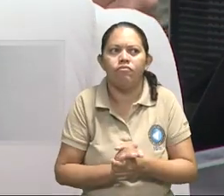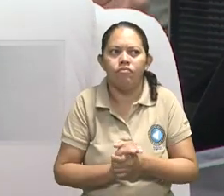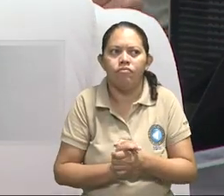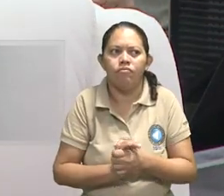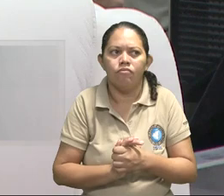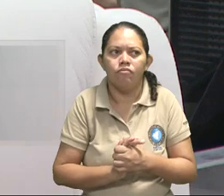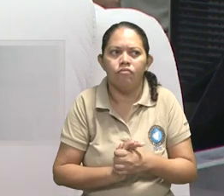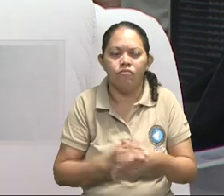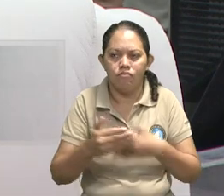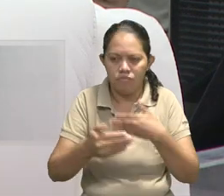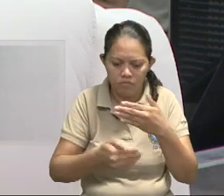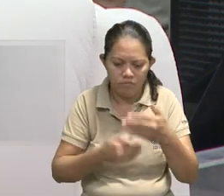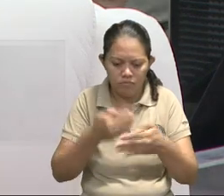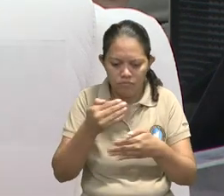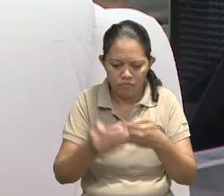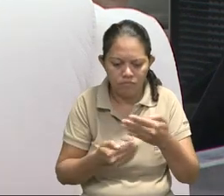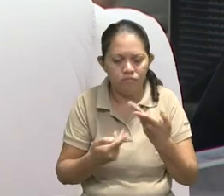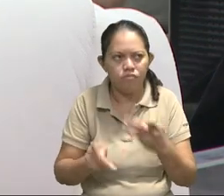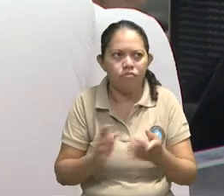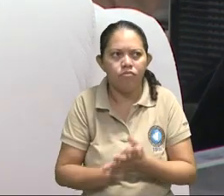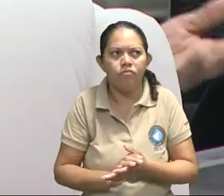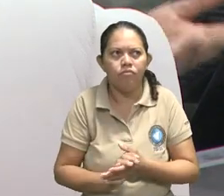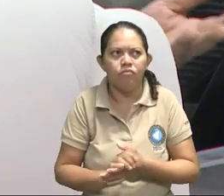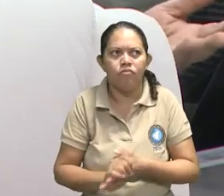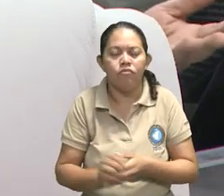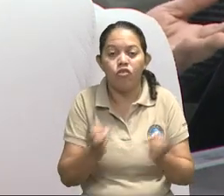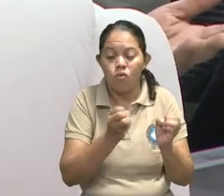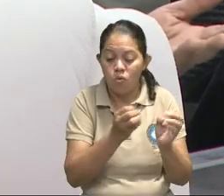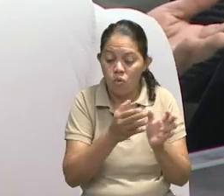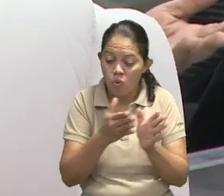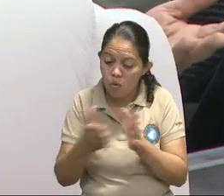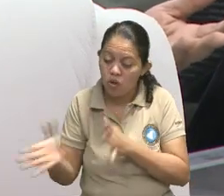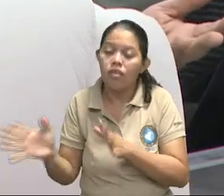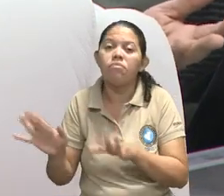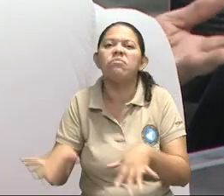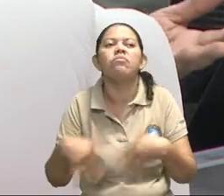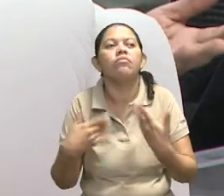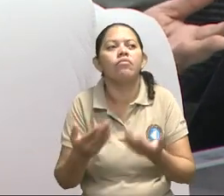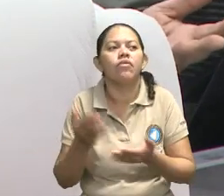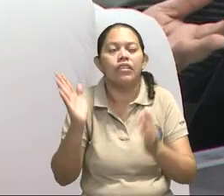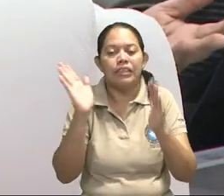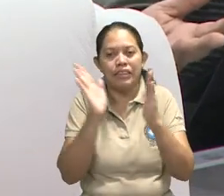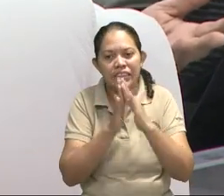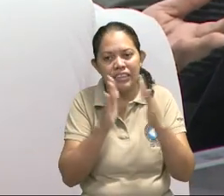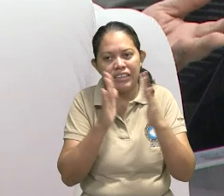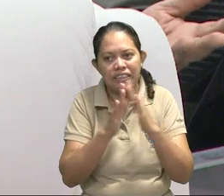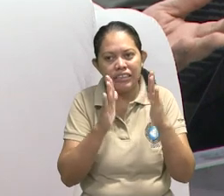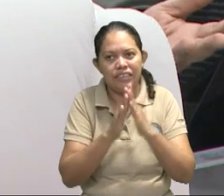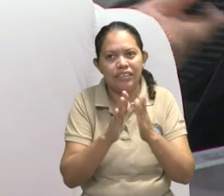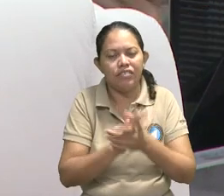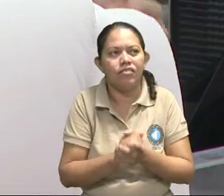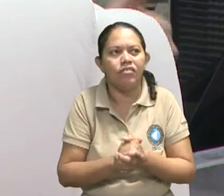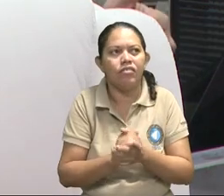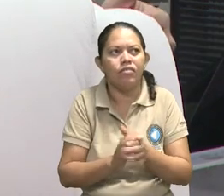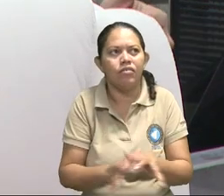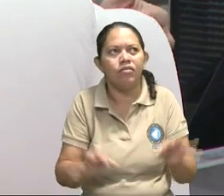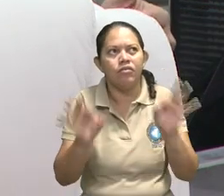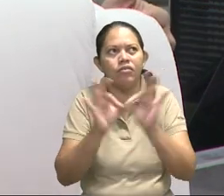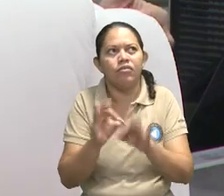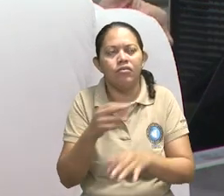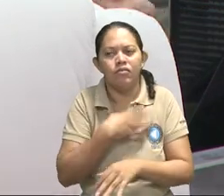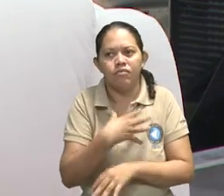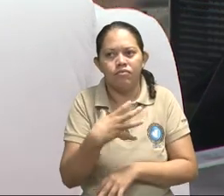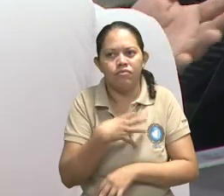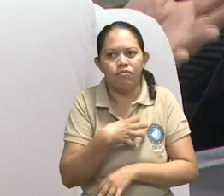Estamos avanzando en poner orden en casa. Y eso es lo que le